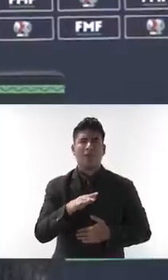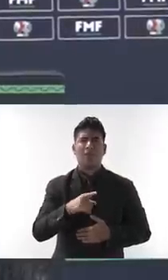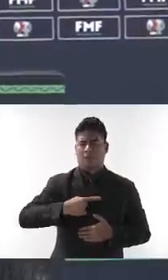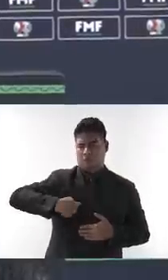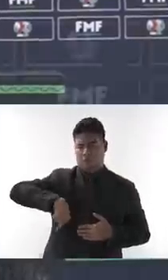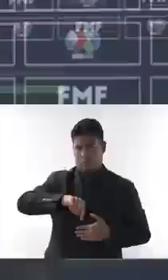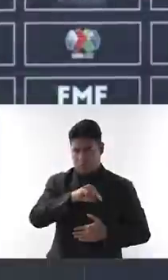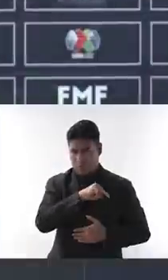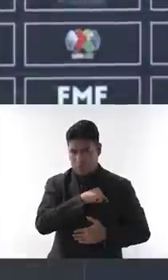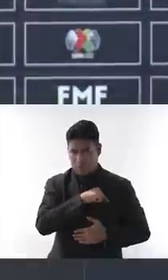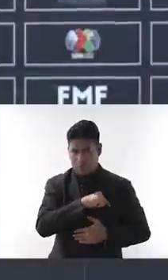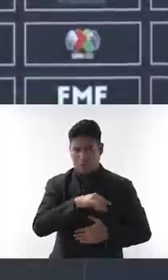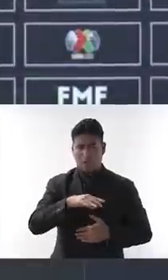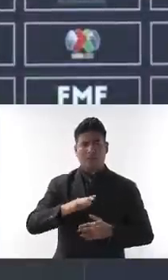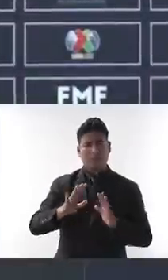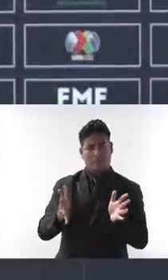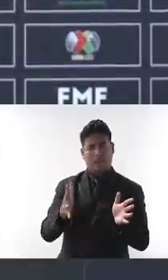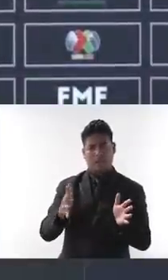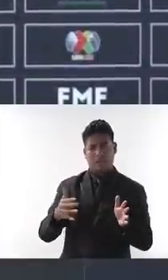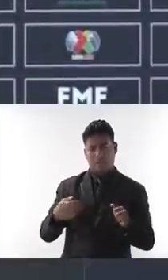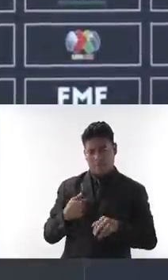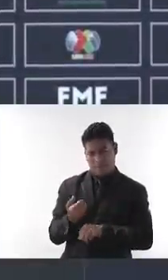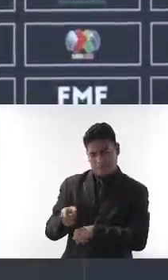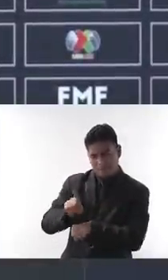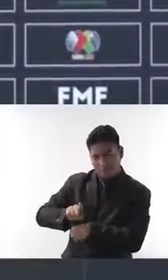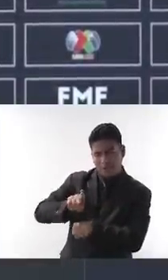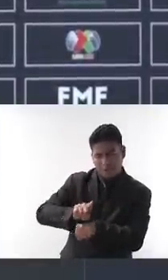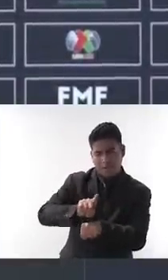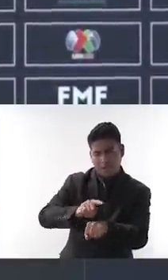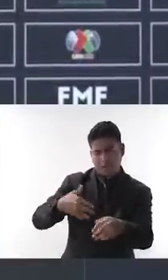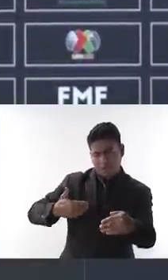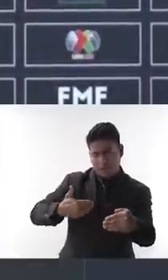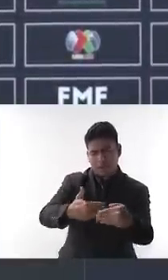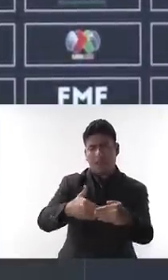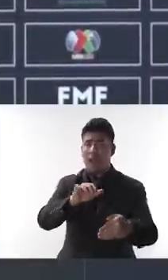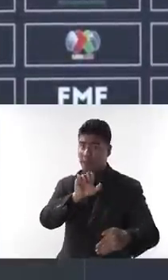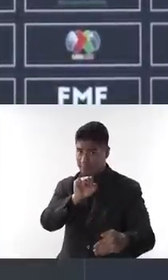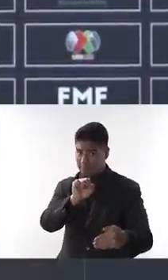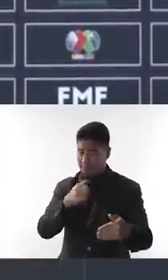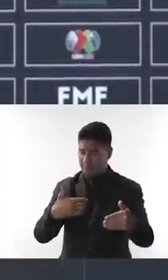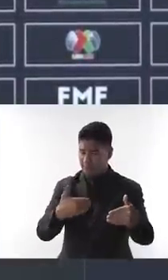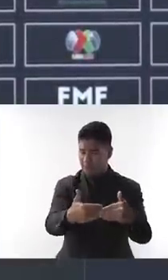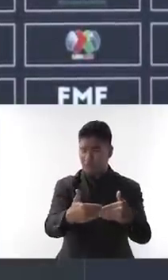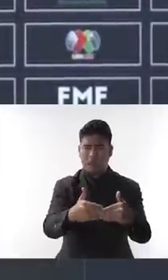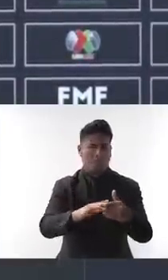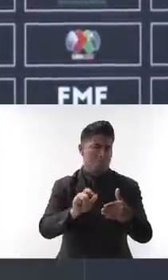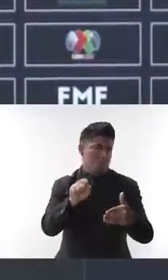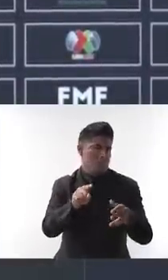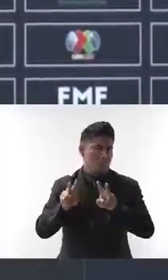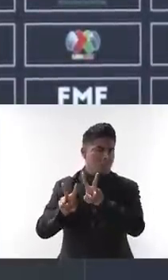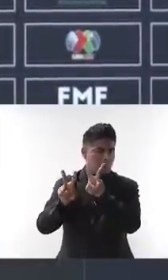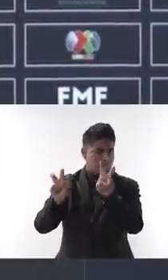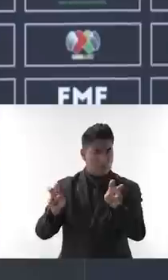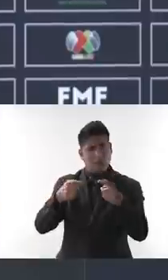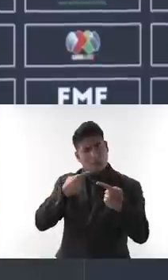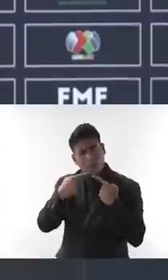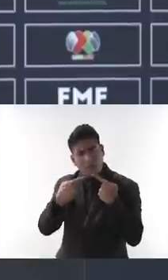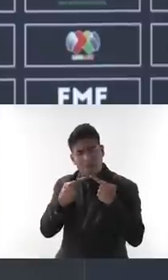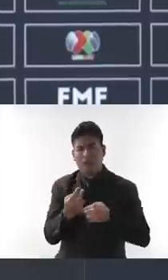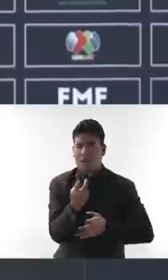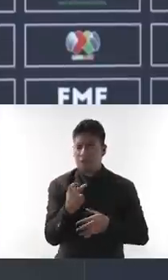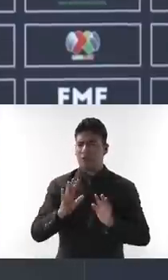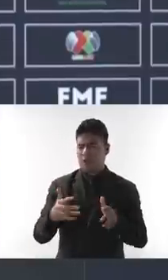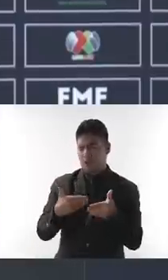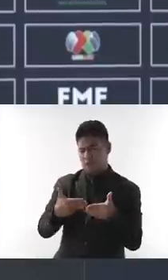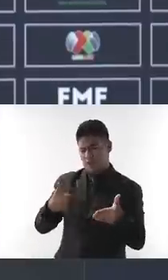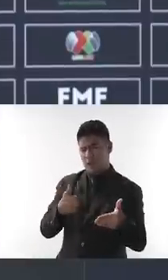llevamos 60 días platicando, incluso antes estos temas se habían platicado, y hay una gran apertura